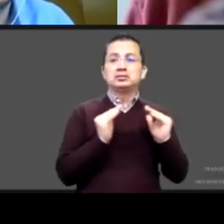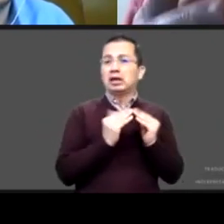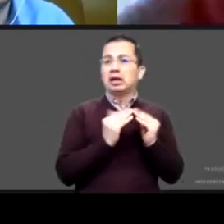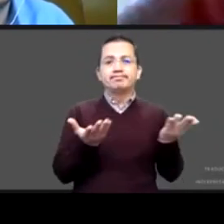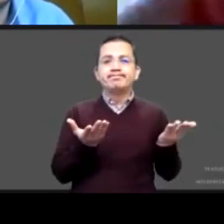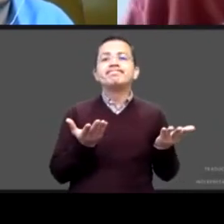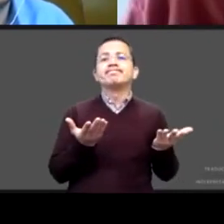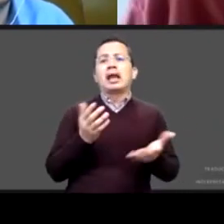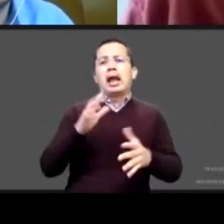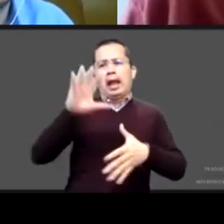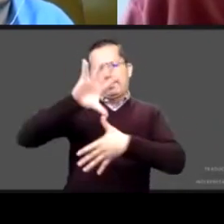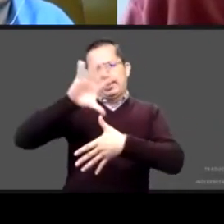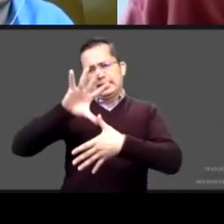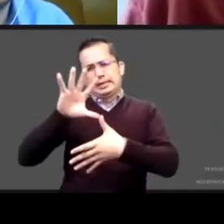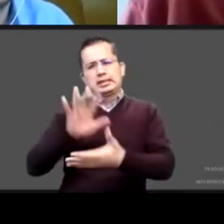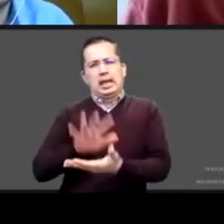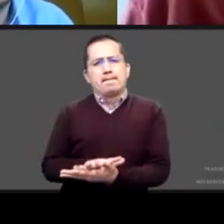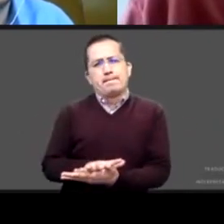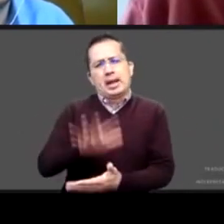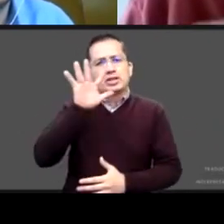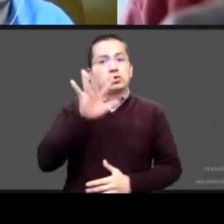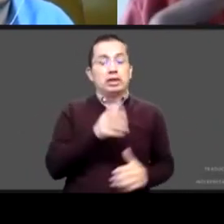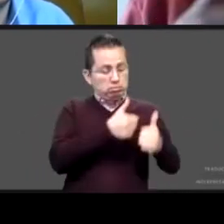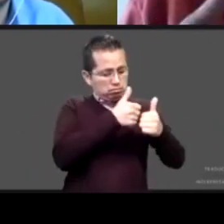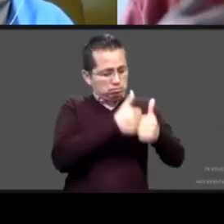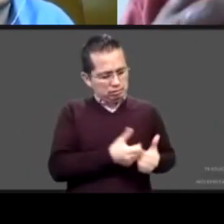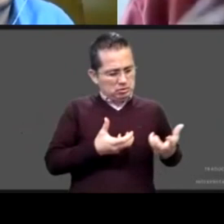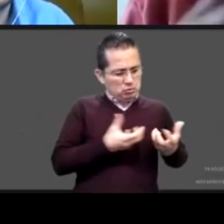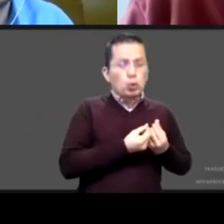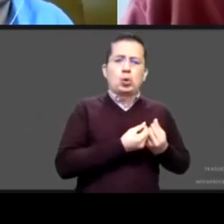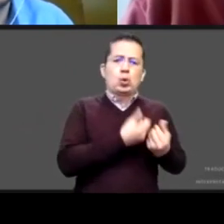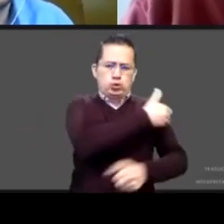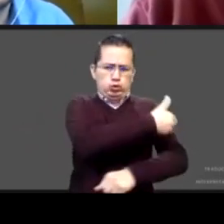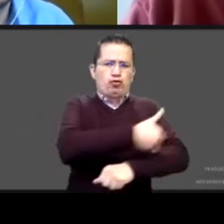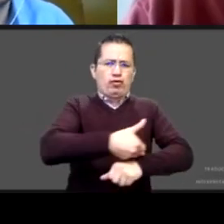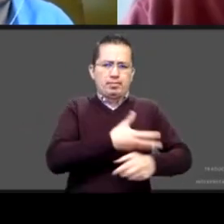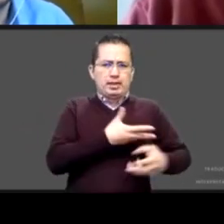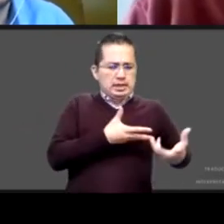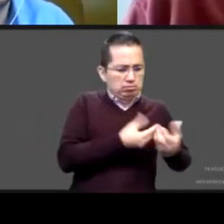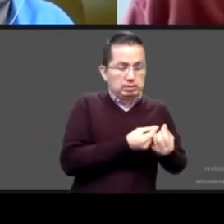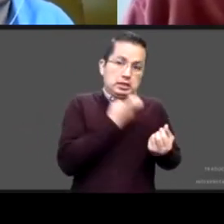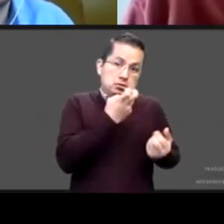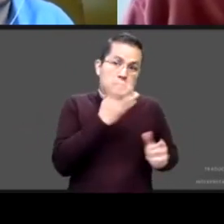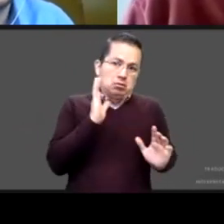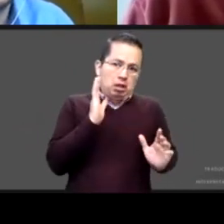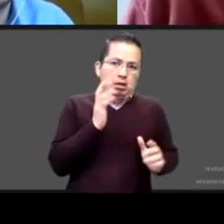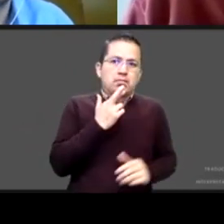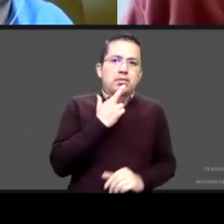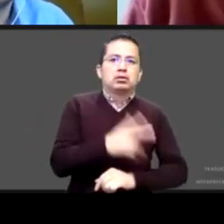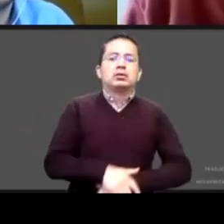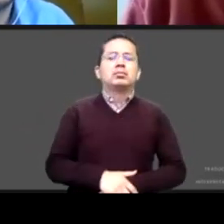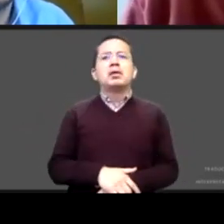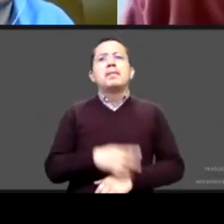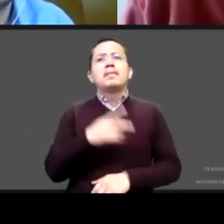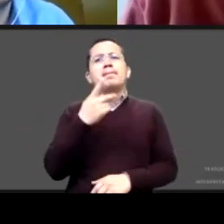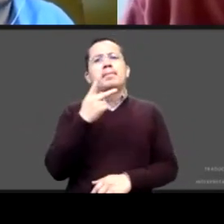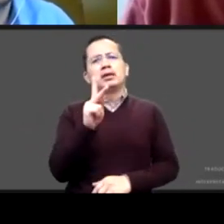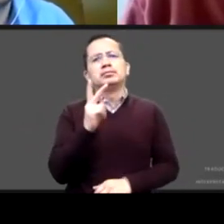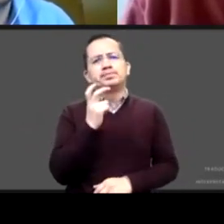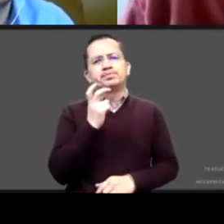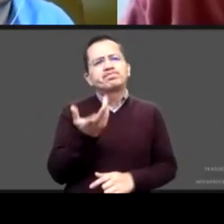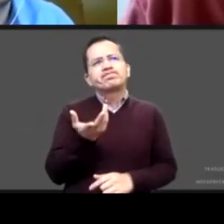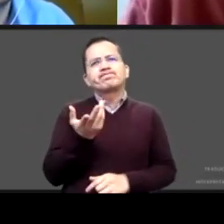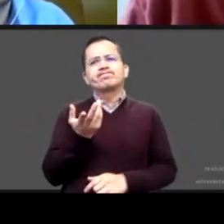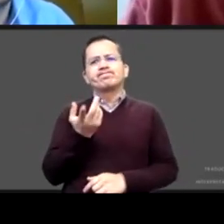en el mejor de los casos en su familia, y esto nos lleva a reflexionar acerca de un planteo que hicieron los niños,